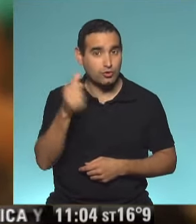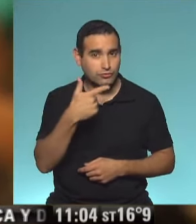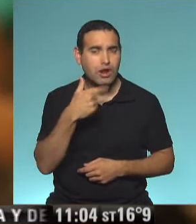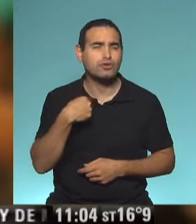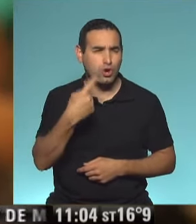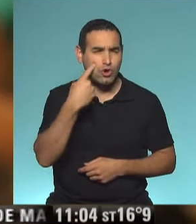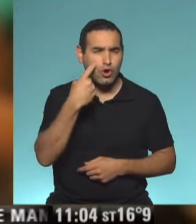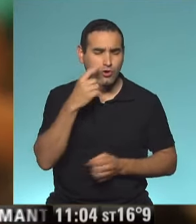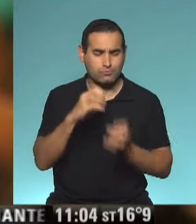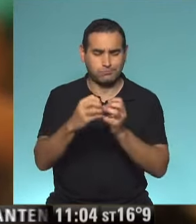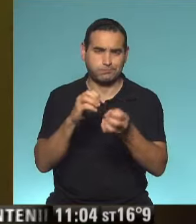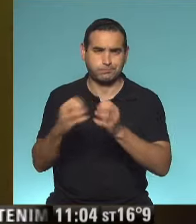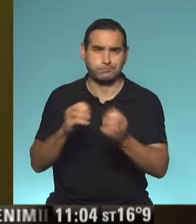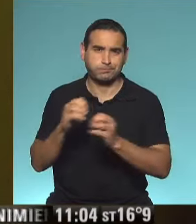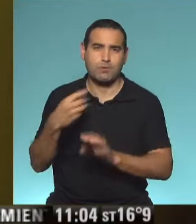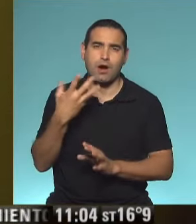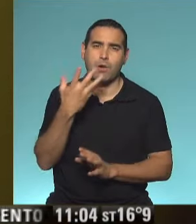los buñuelos de mi abuela.